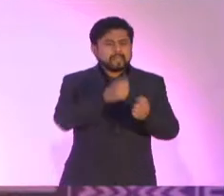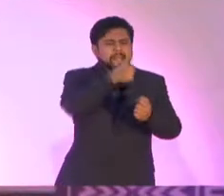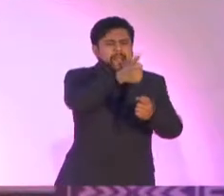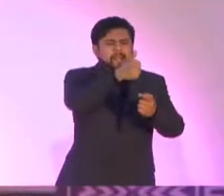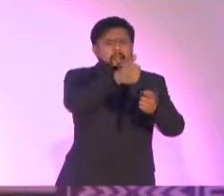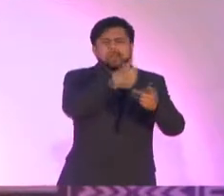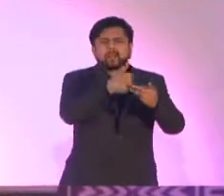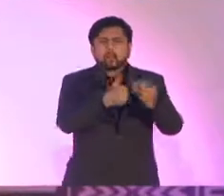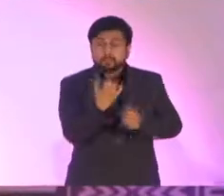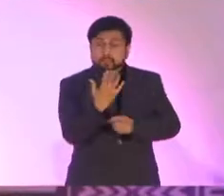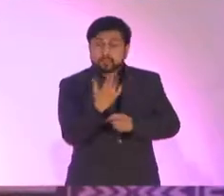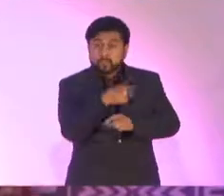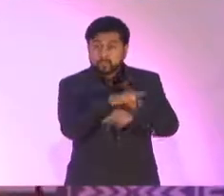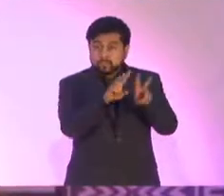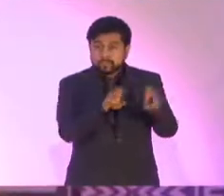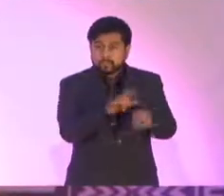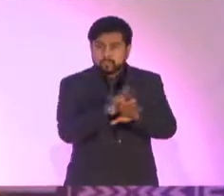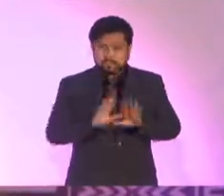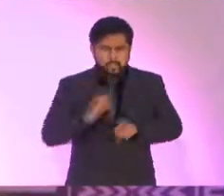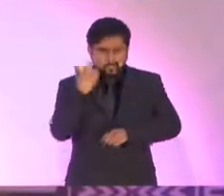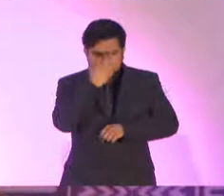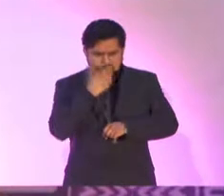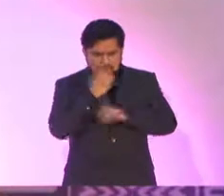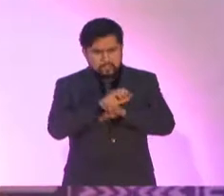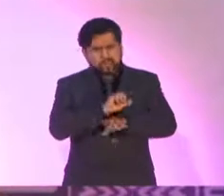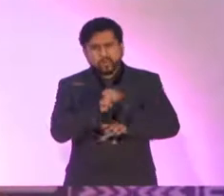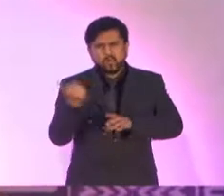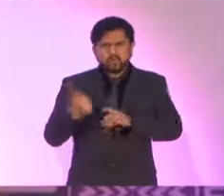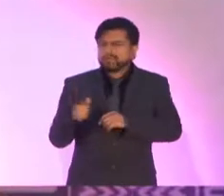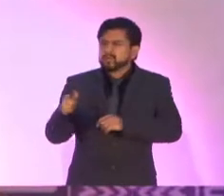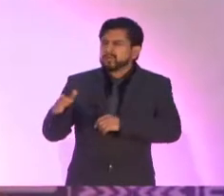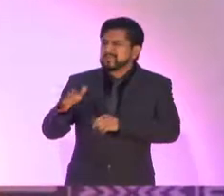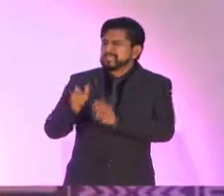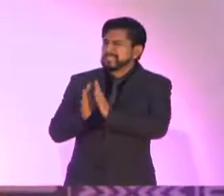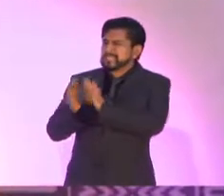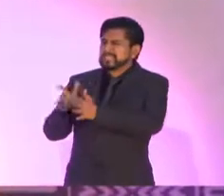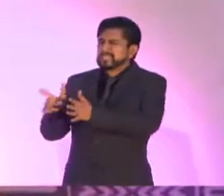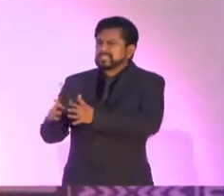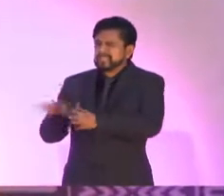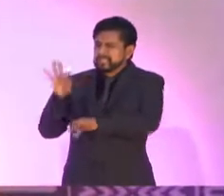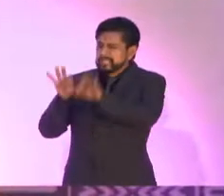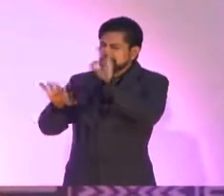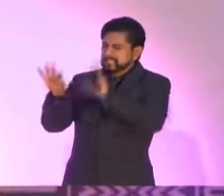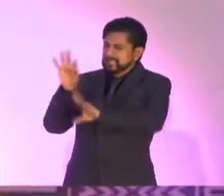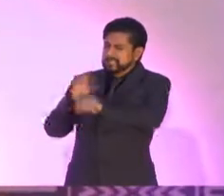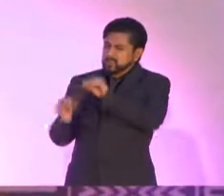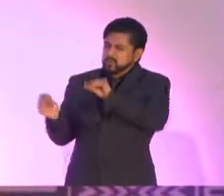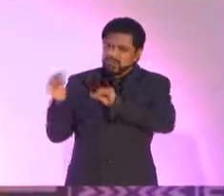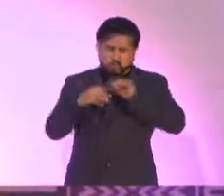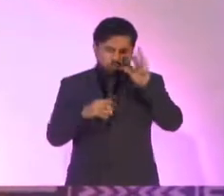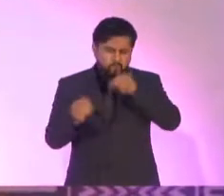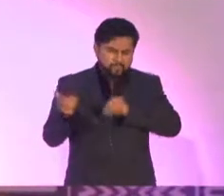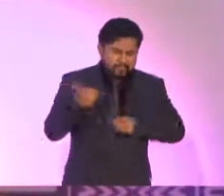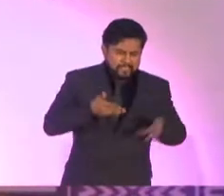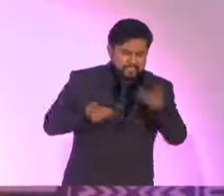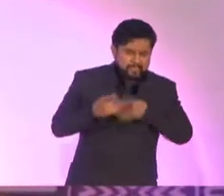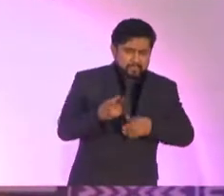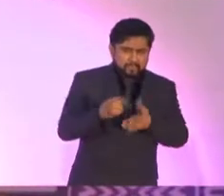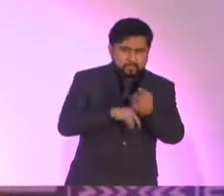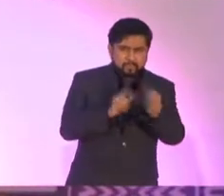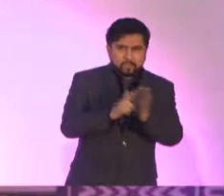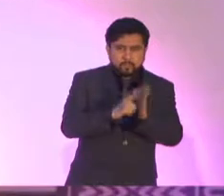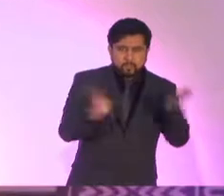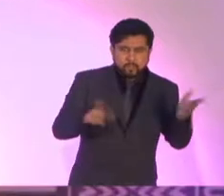revisado, fue seleccionado de otro montón de textos que estaban ahí rondando y pues me di a la tarea de juntarlos,